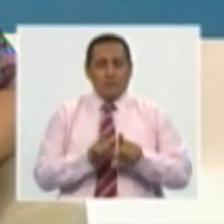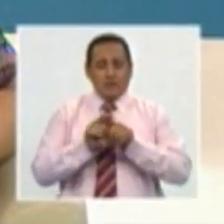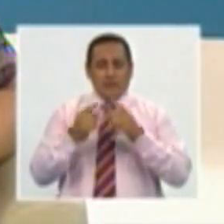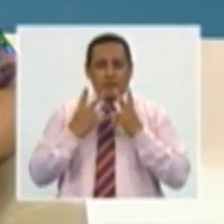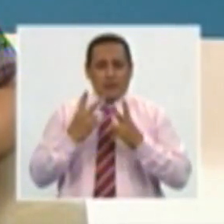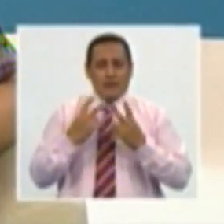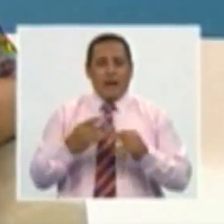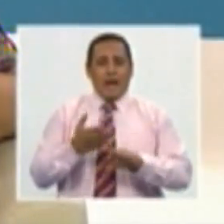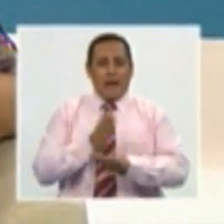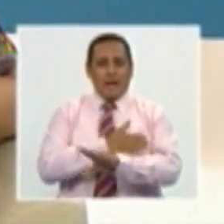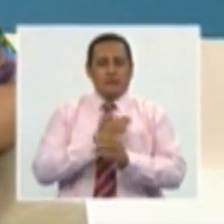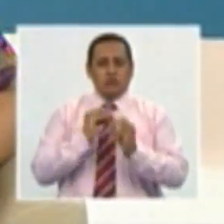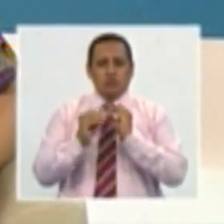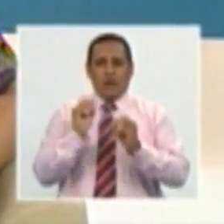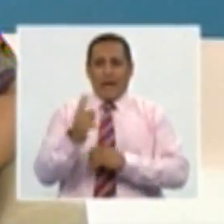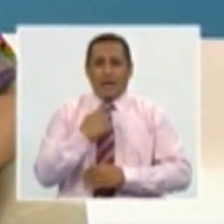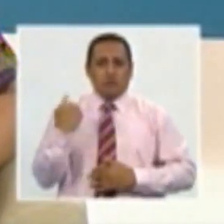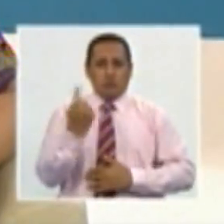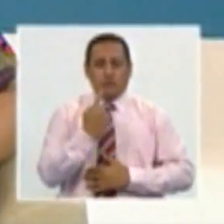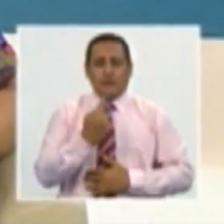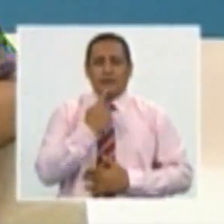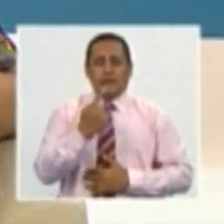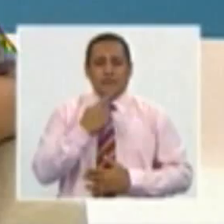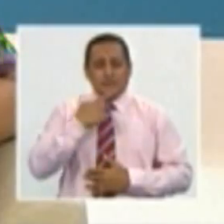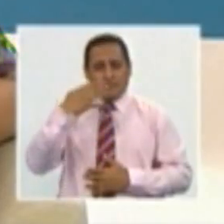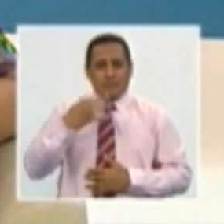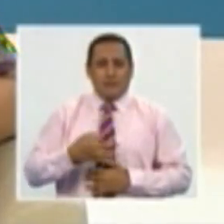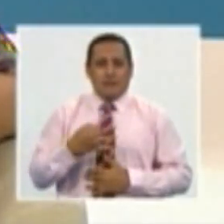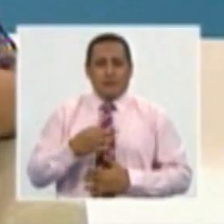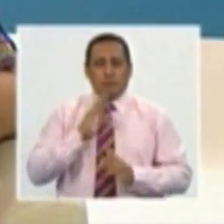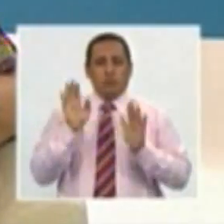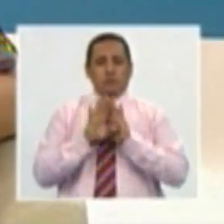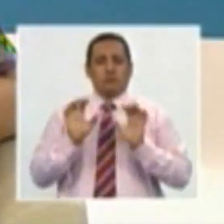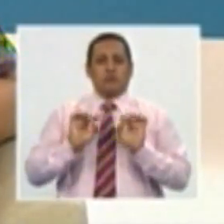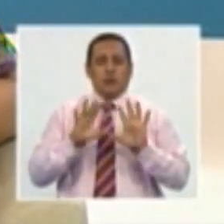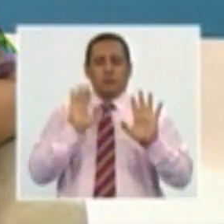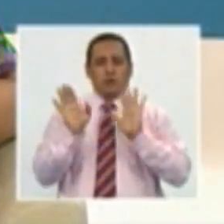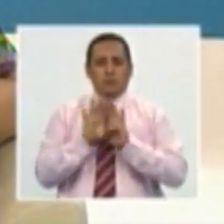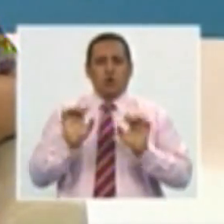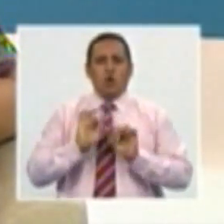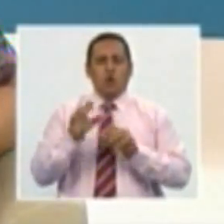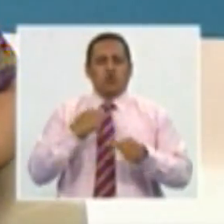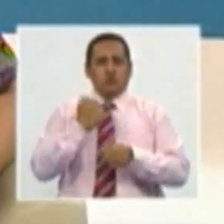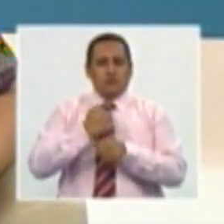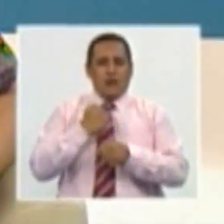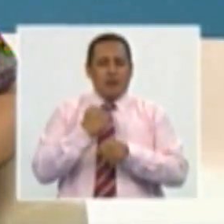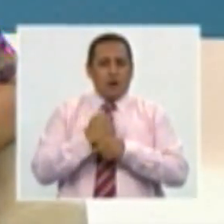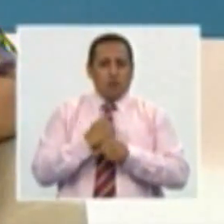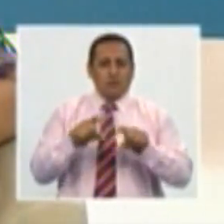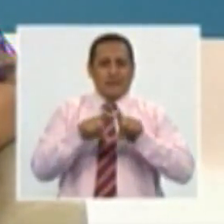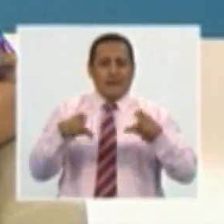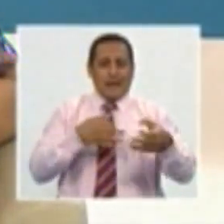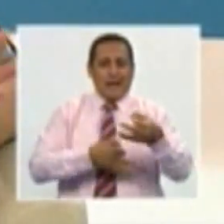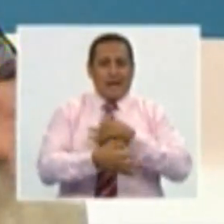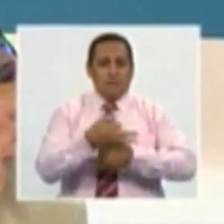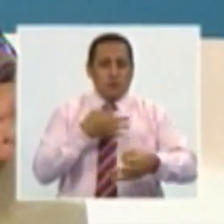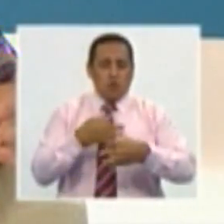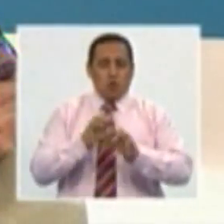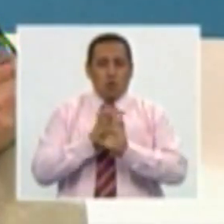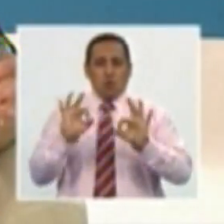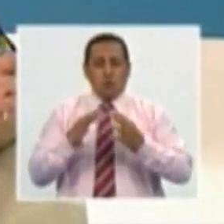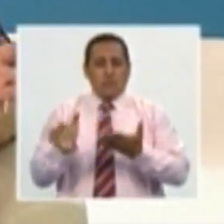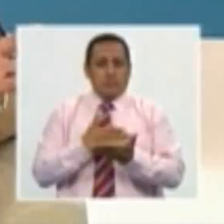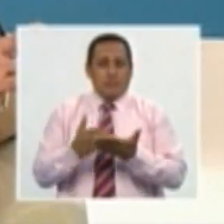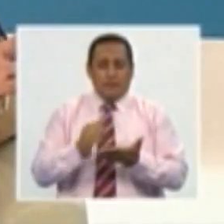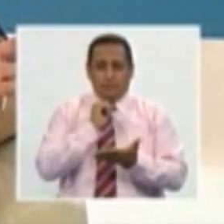pues se debería cubrir a todas que si bien a lo mejor están en otros regímenes laborales, de momento, mientras todavía